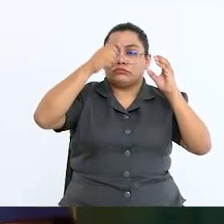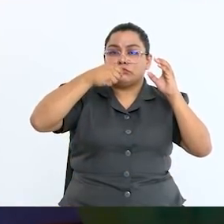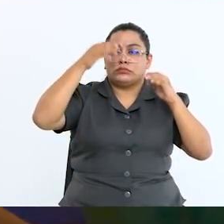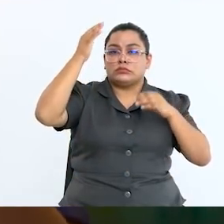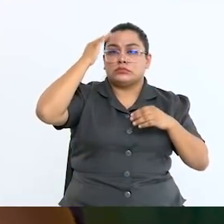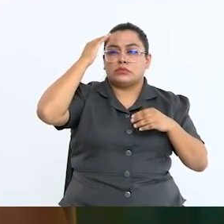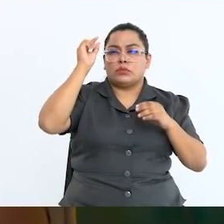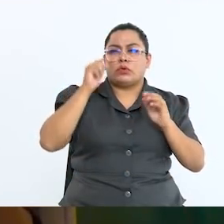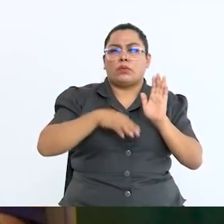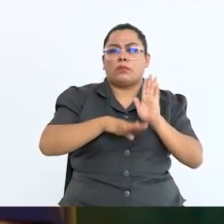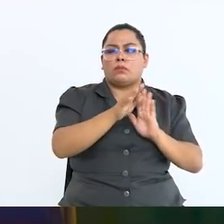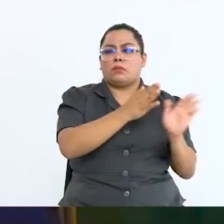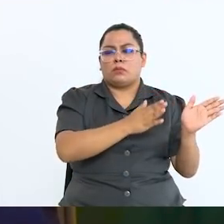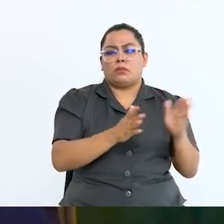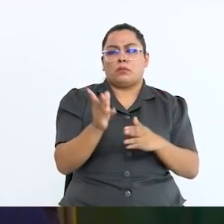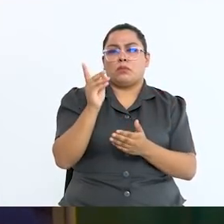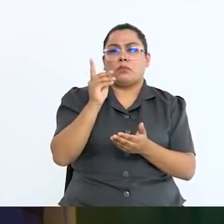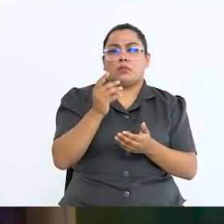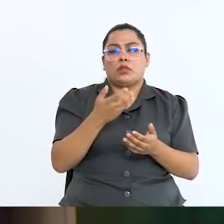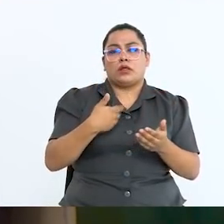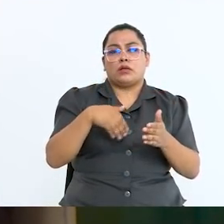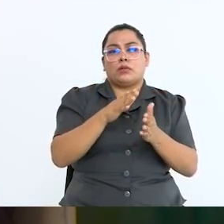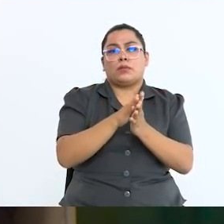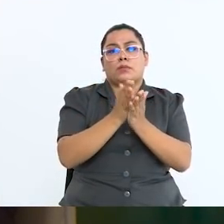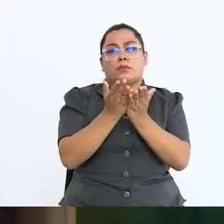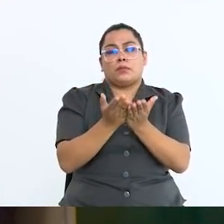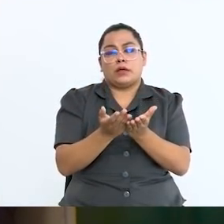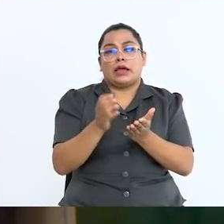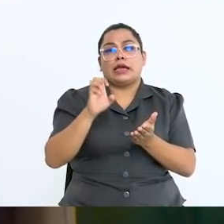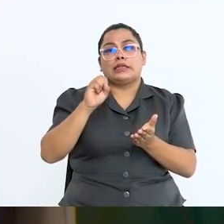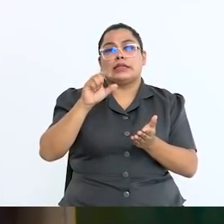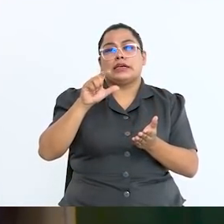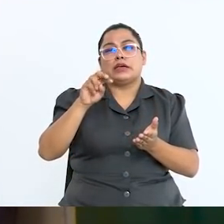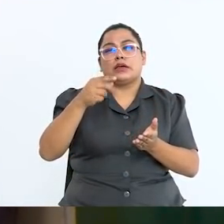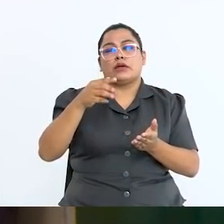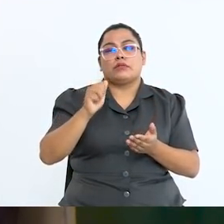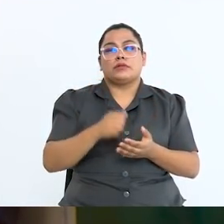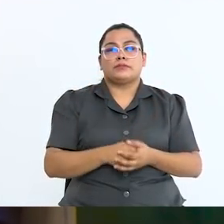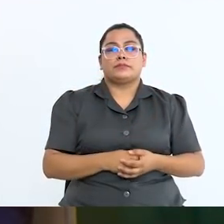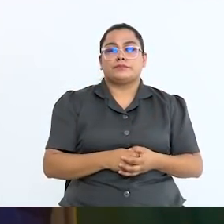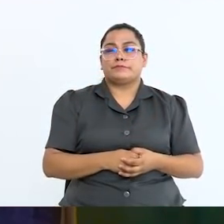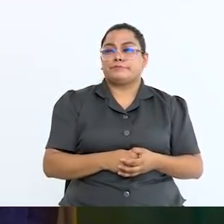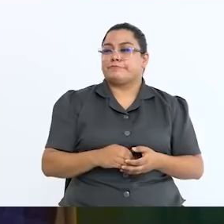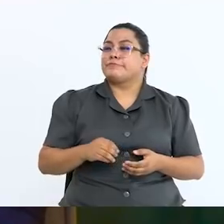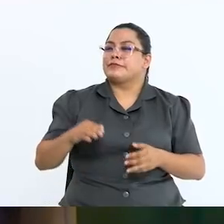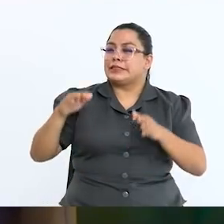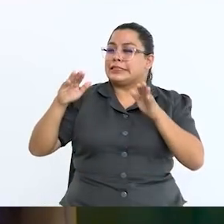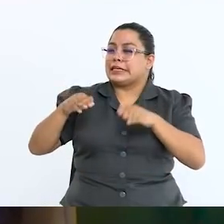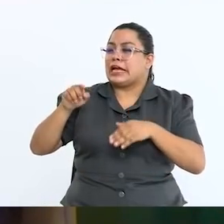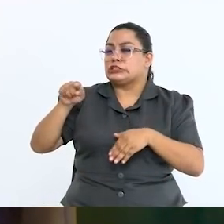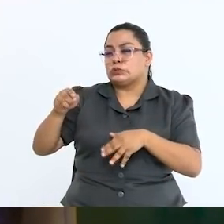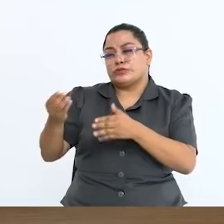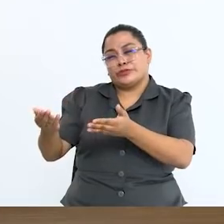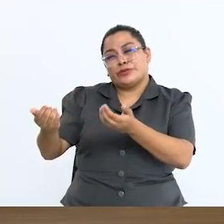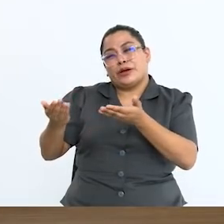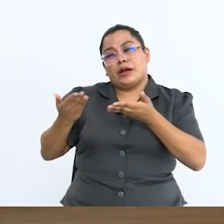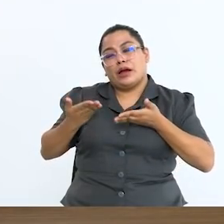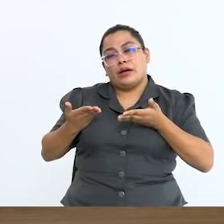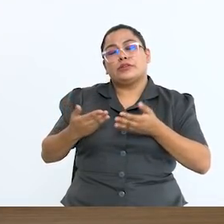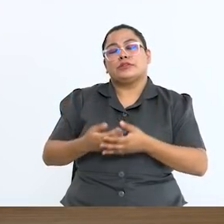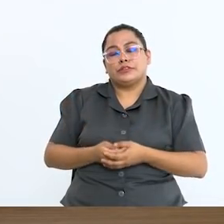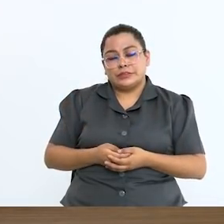jornada vamos a conocer más sobre la secuencia didáctica de nuestro libro de texto de Es Lengua. Alondra, agradecemos tu